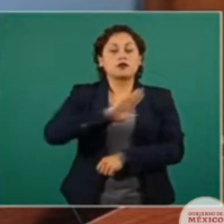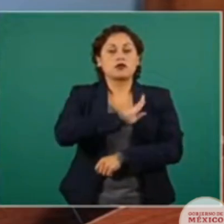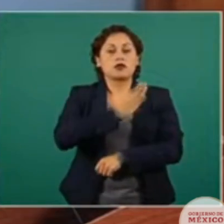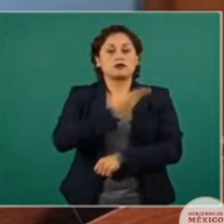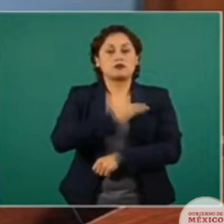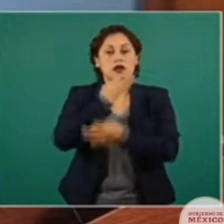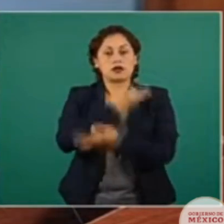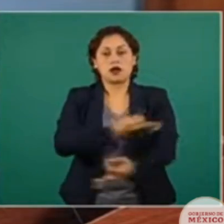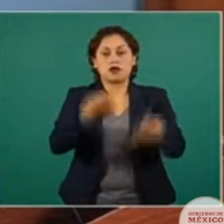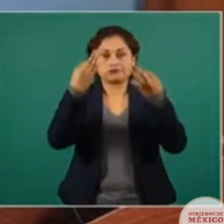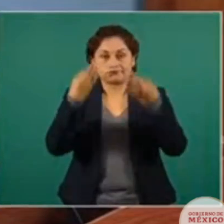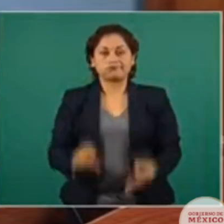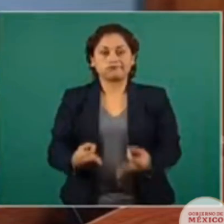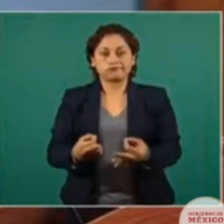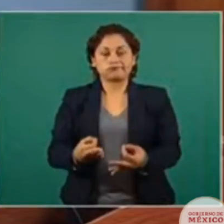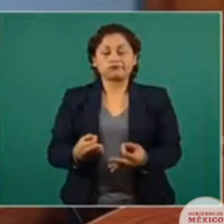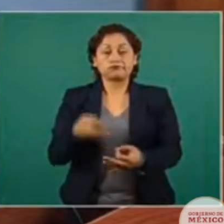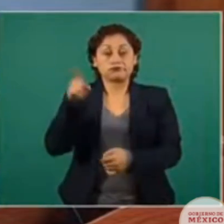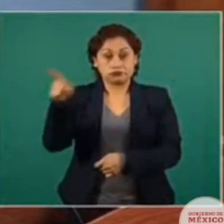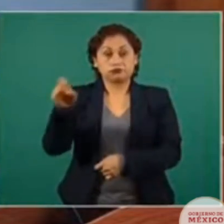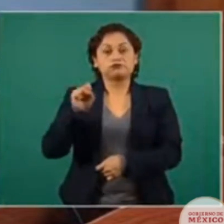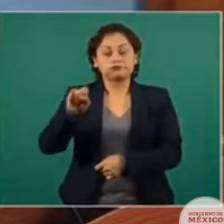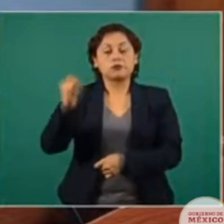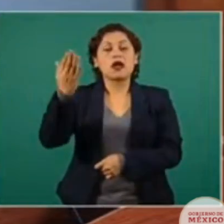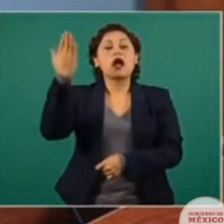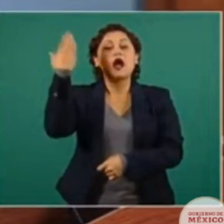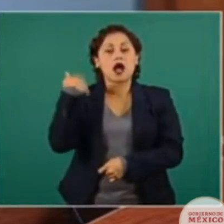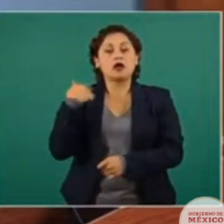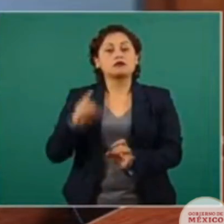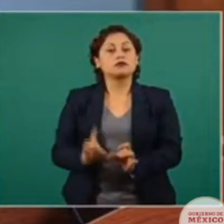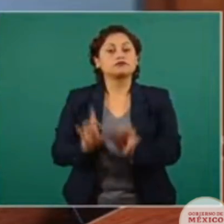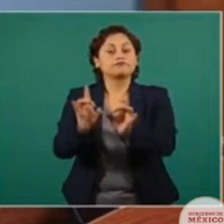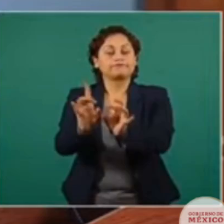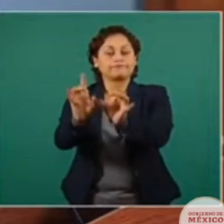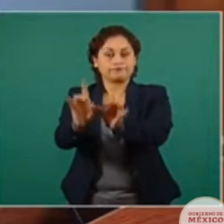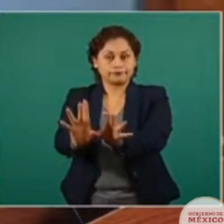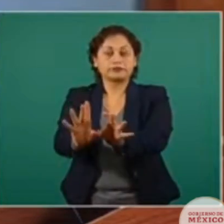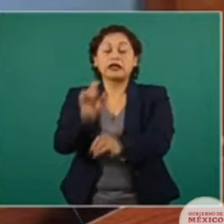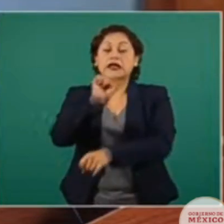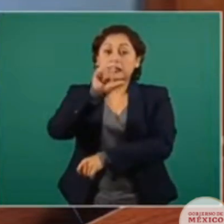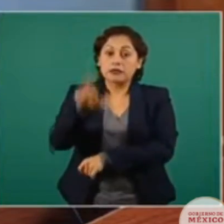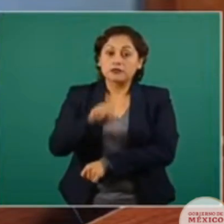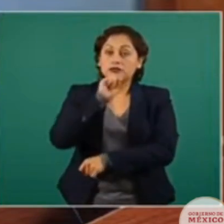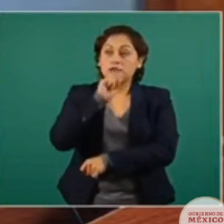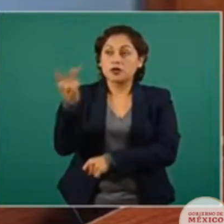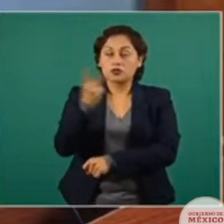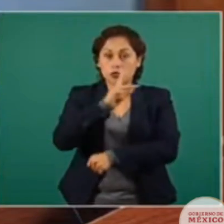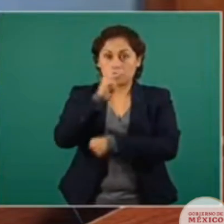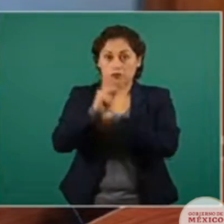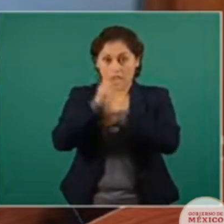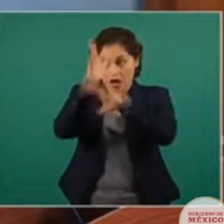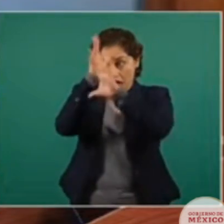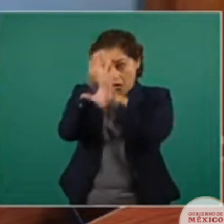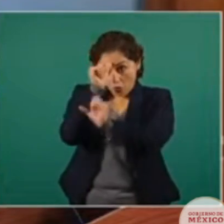oficial el reconocimiento de los agravios causados y que ambos países acuerden y redacten